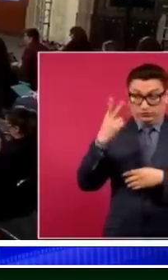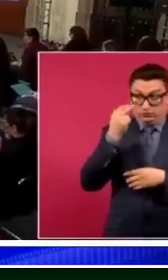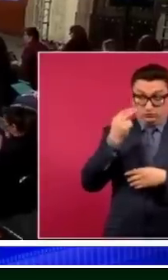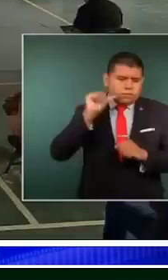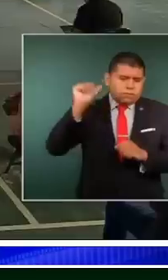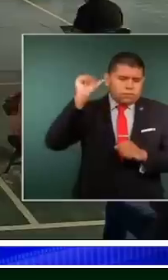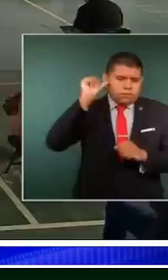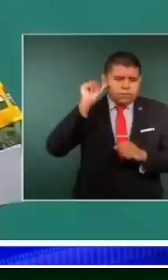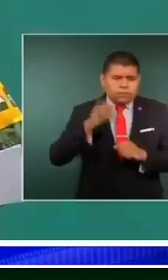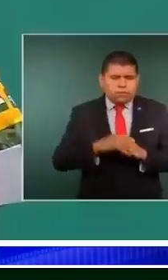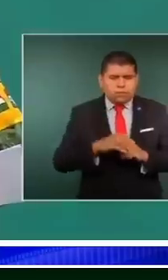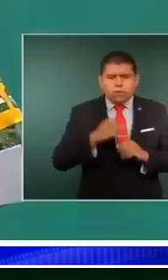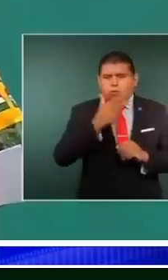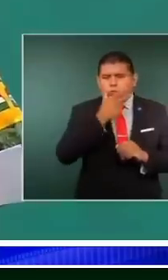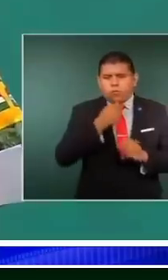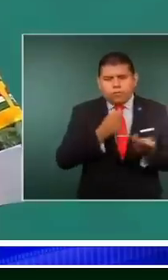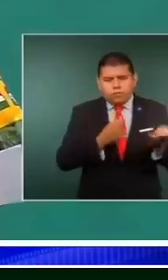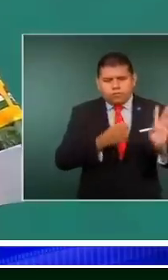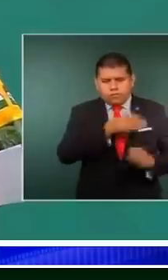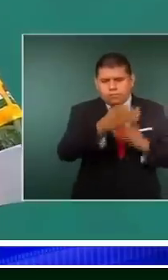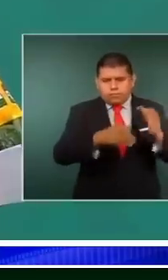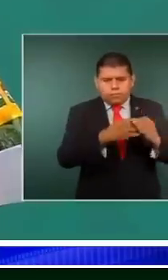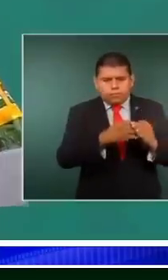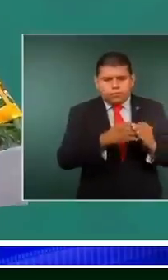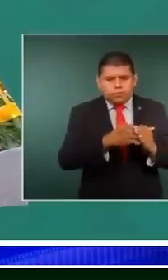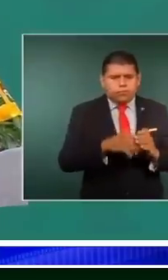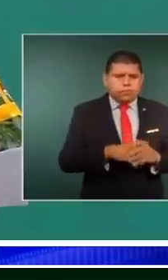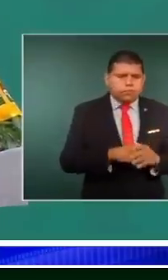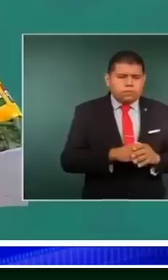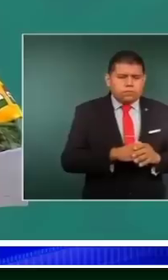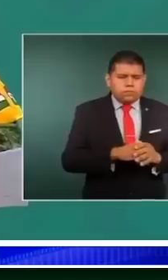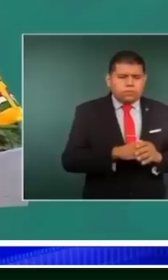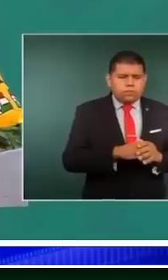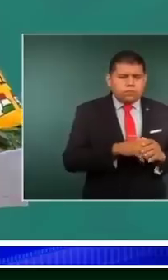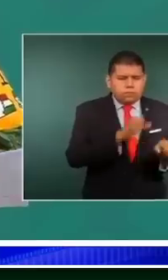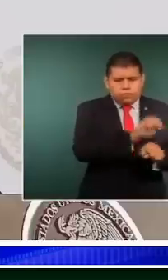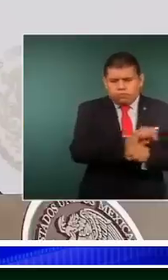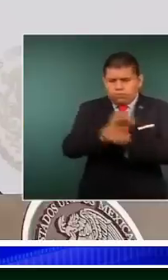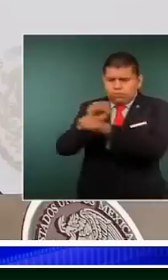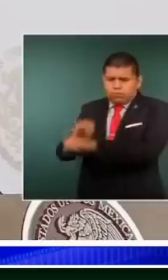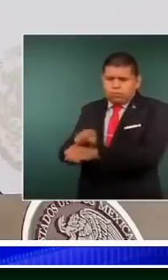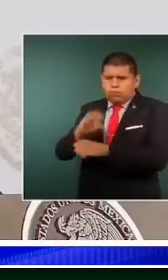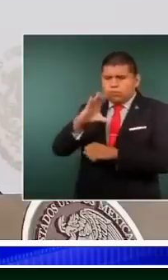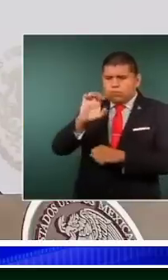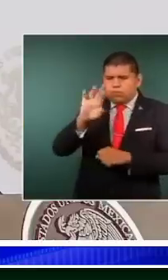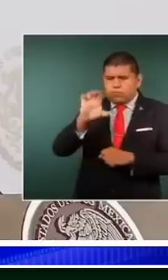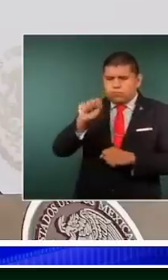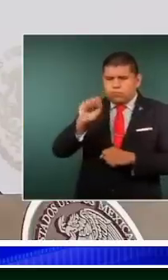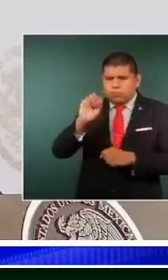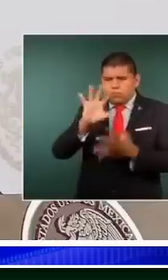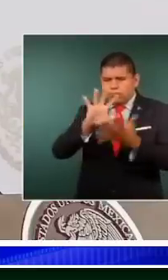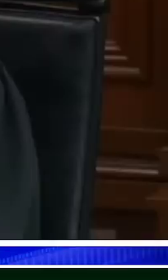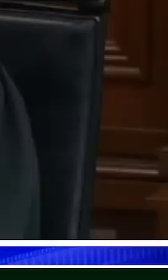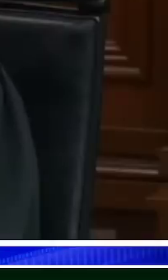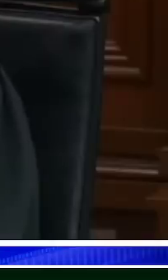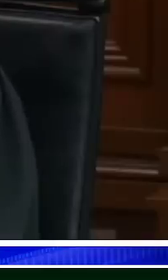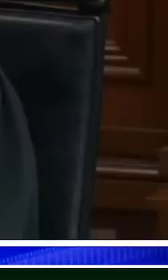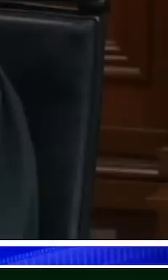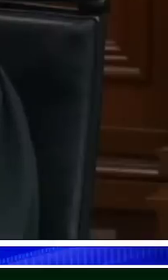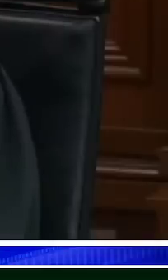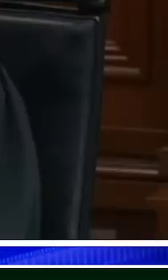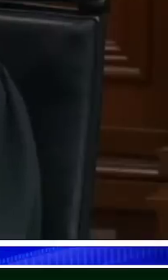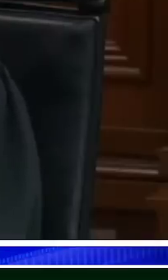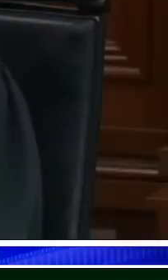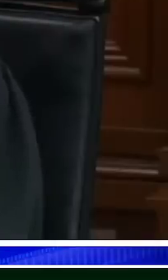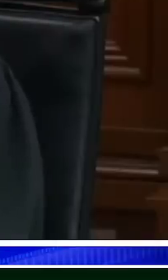de la oposición es que van en contra de una estrategia de seguridad que, independientemente de la parte política, de la ideología, de